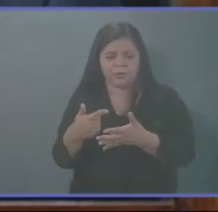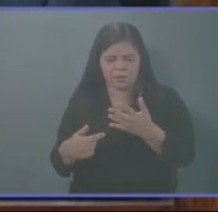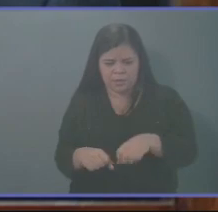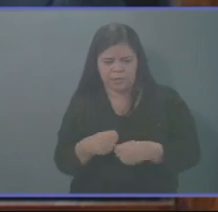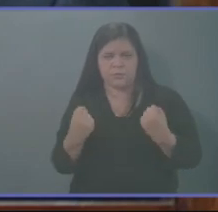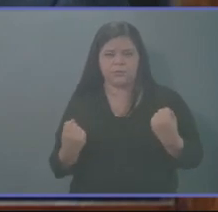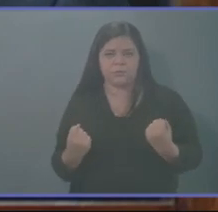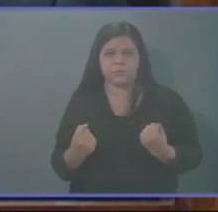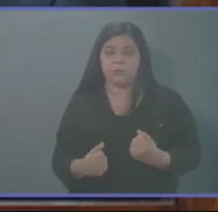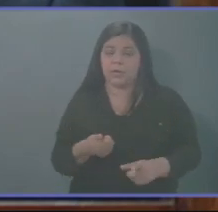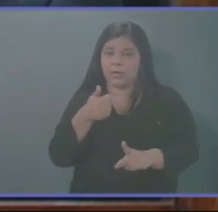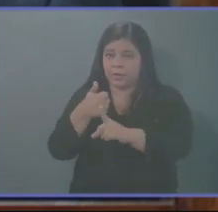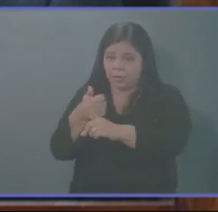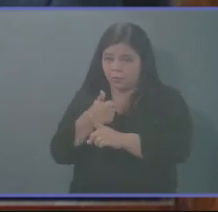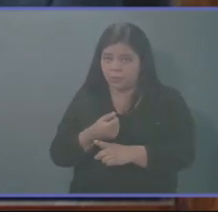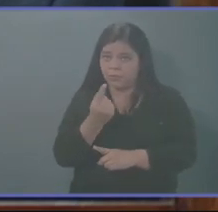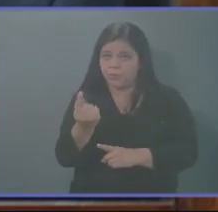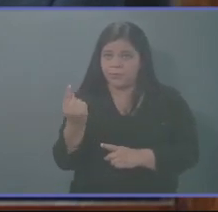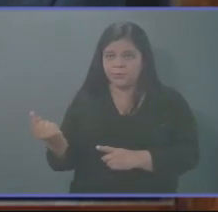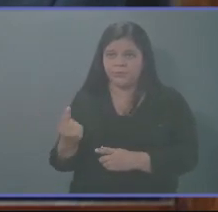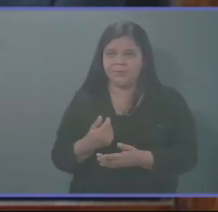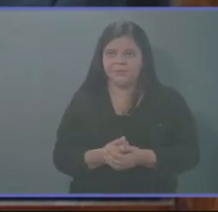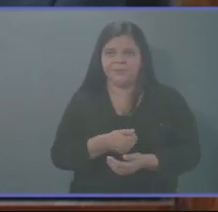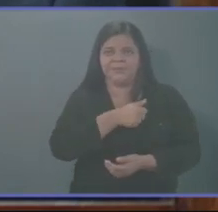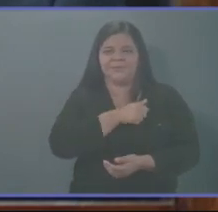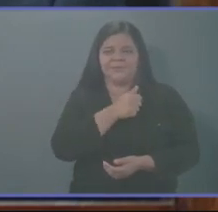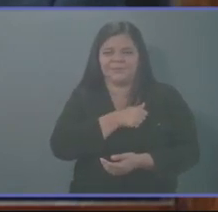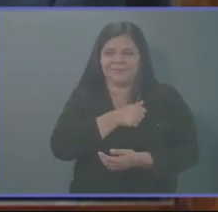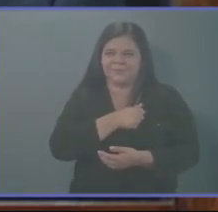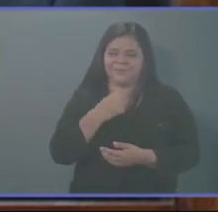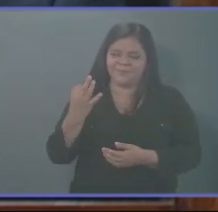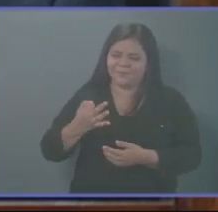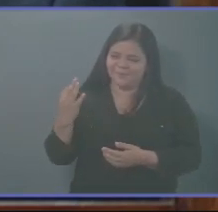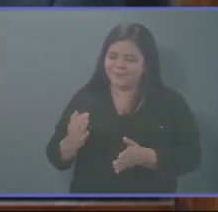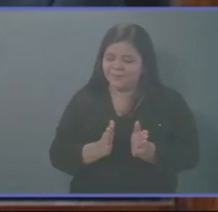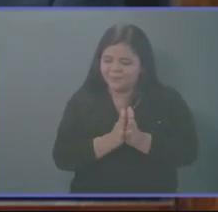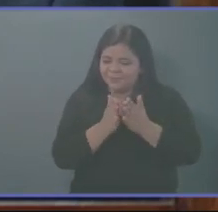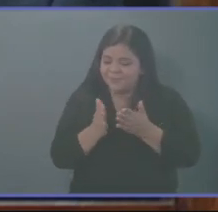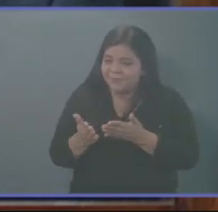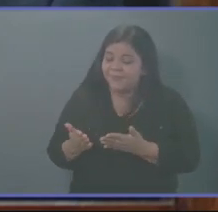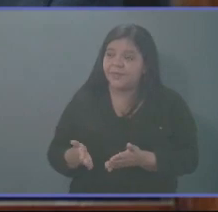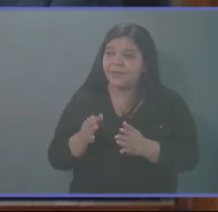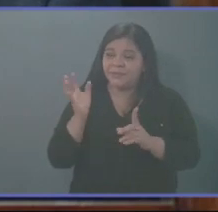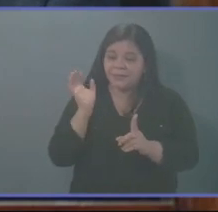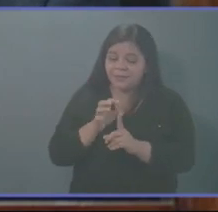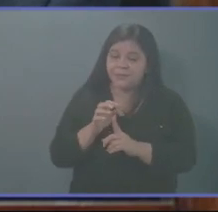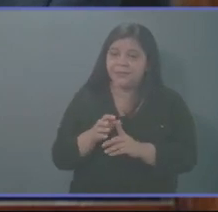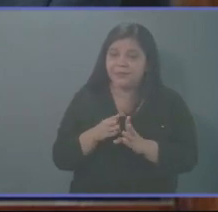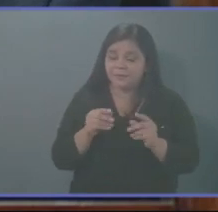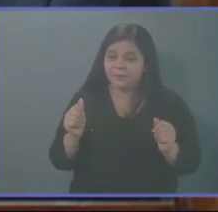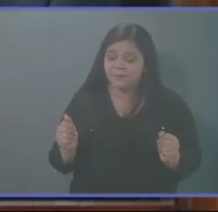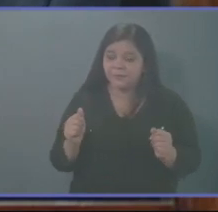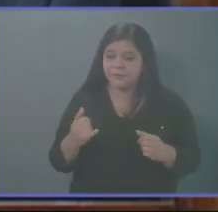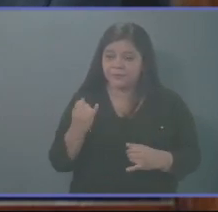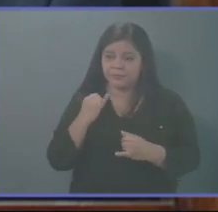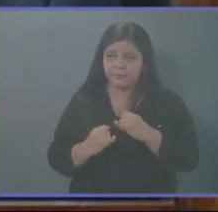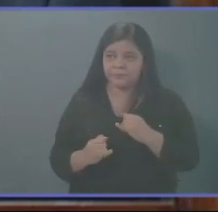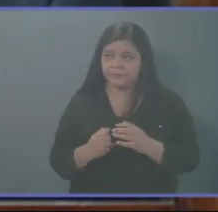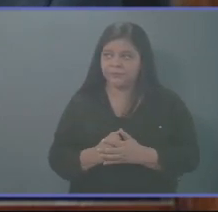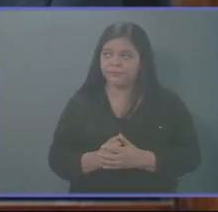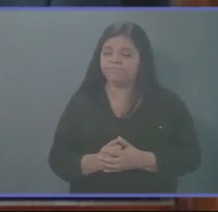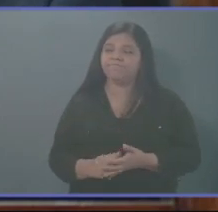de las personas, al tener un rol necesario dentro de la premeditación del plan criminal para lograr el resultado delictivo,